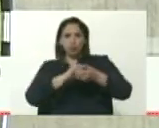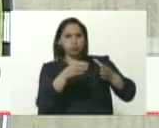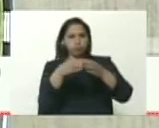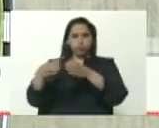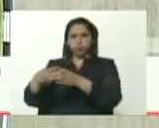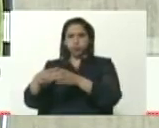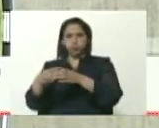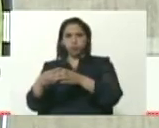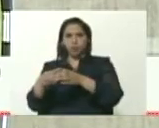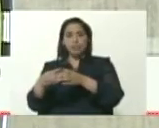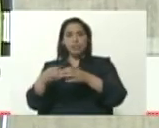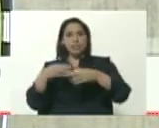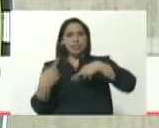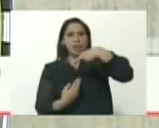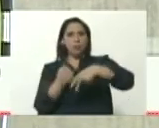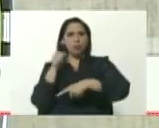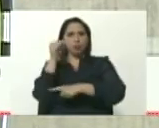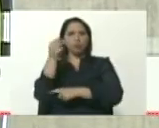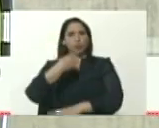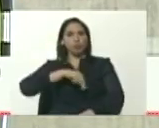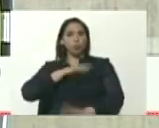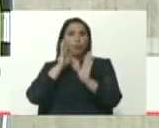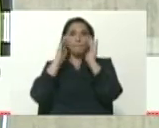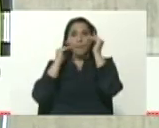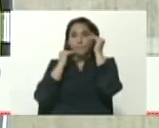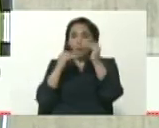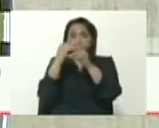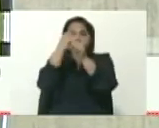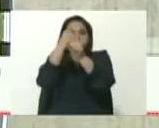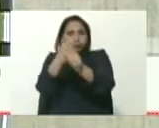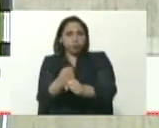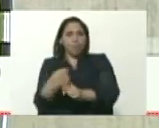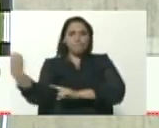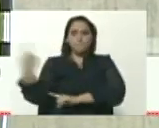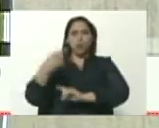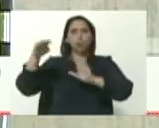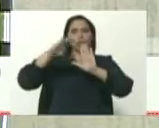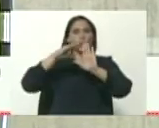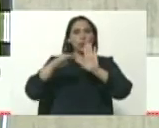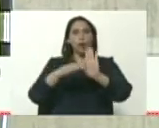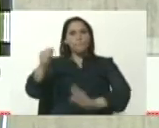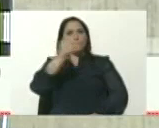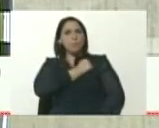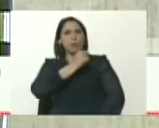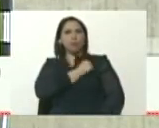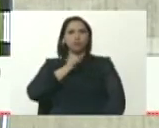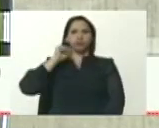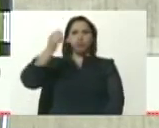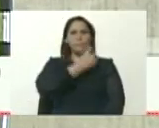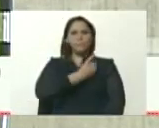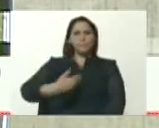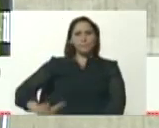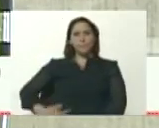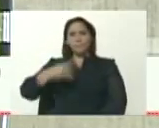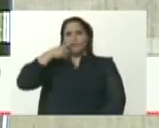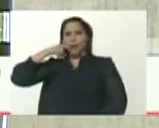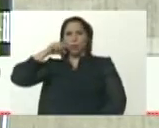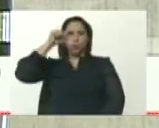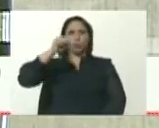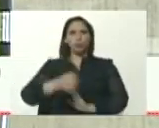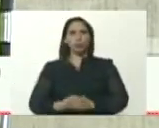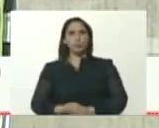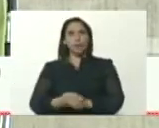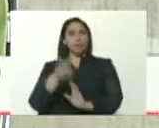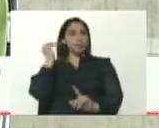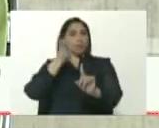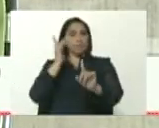de la Revolución, estamos atentos a la espera de los lineamientos de nuestro camarada presidente Nicolás Maduro.